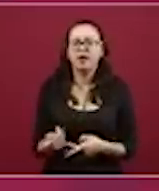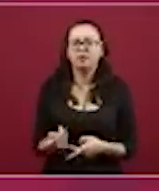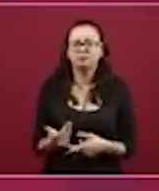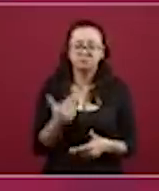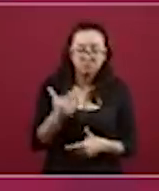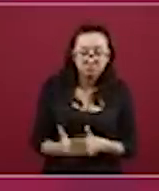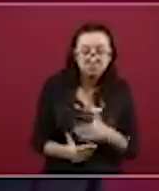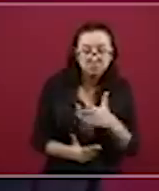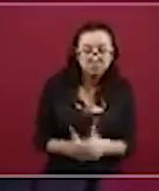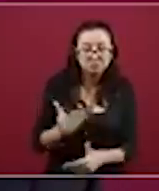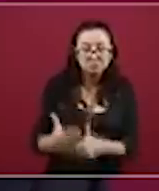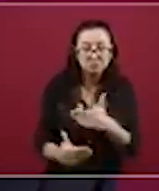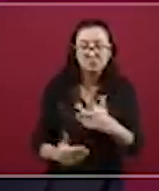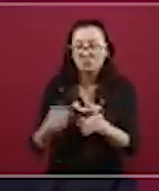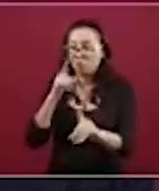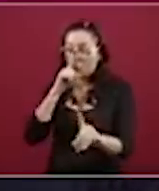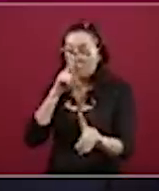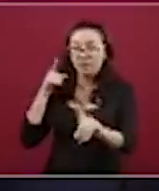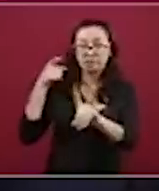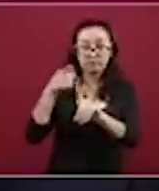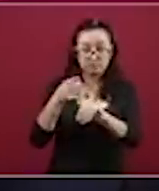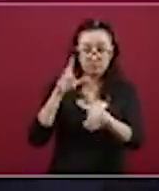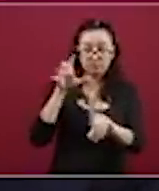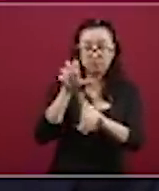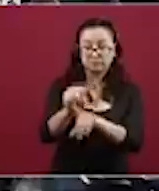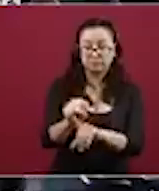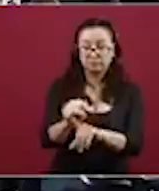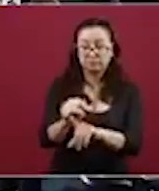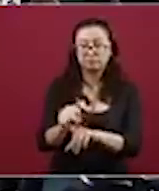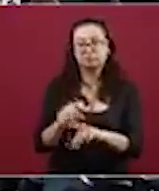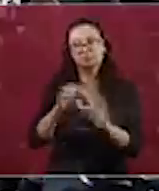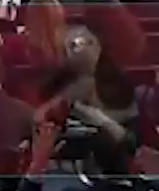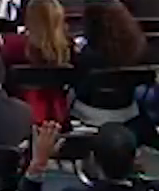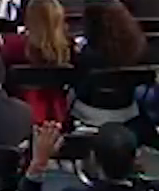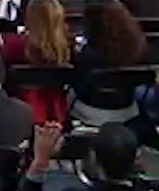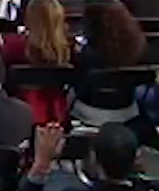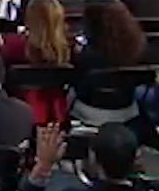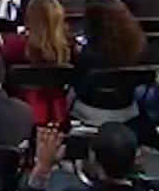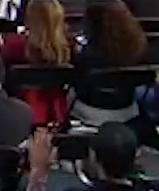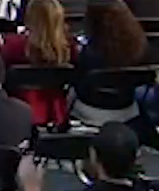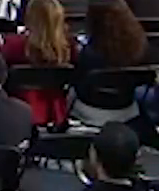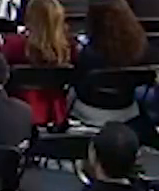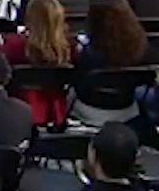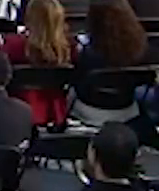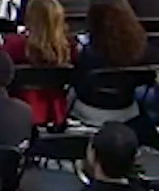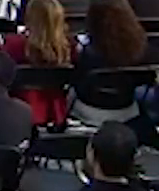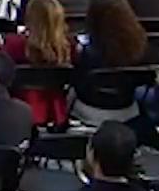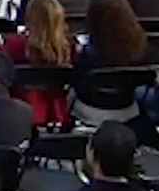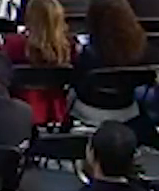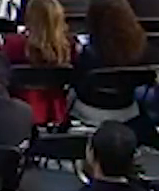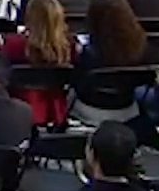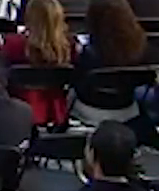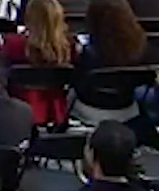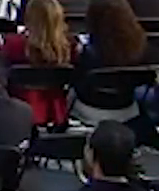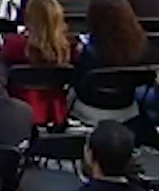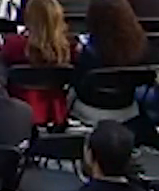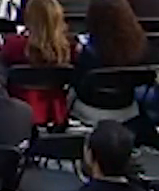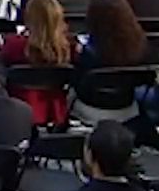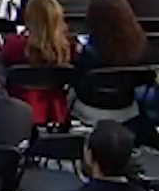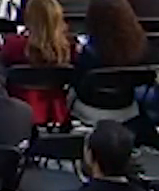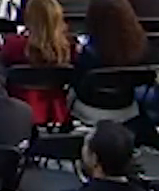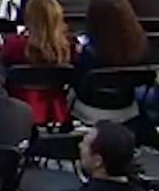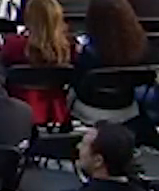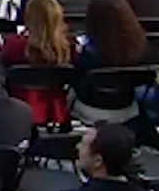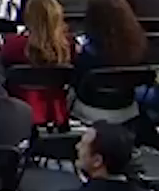cómo se ha avanzado en el propósito de que si los reclusos lo solicitan, lo piden, se les